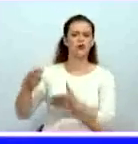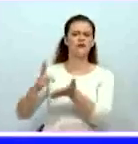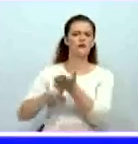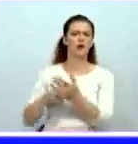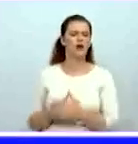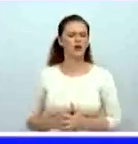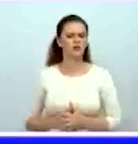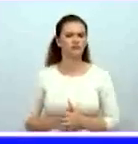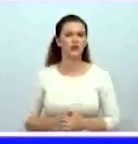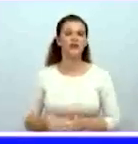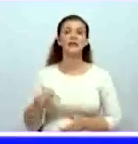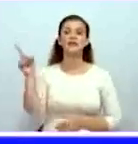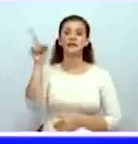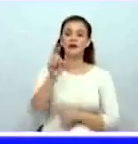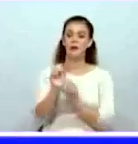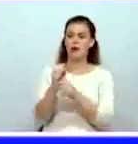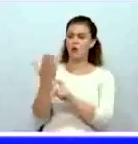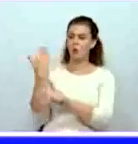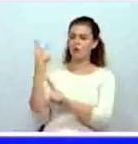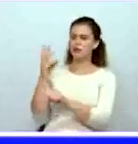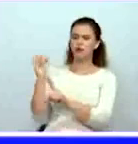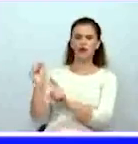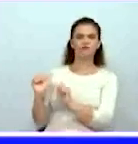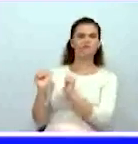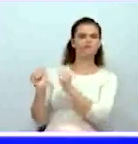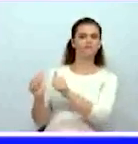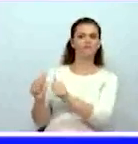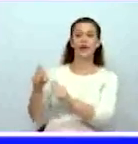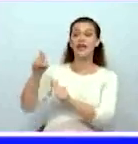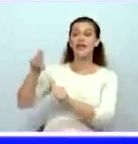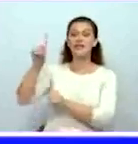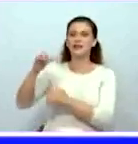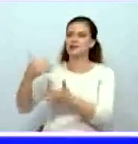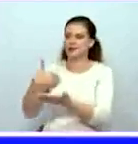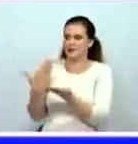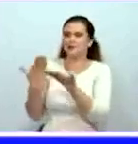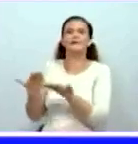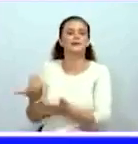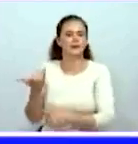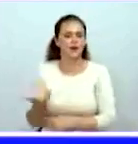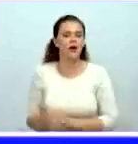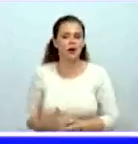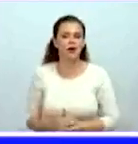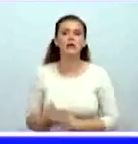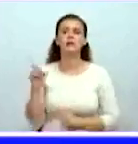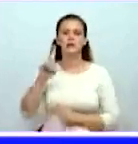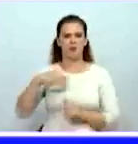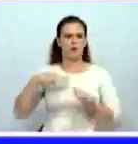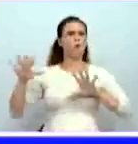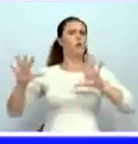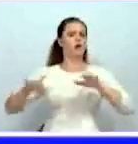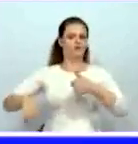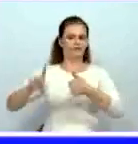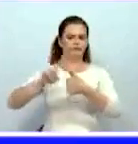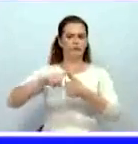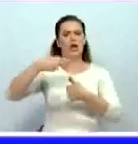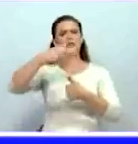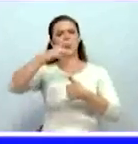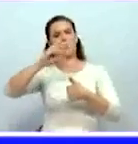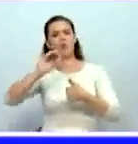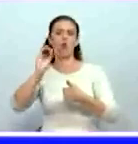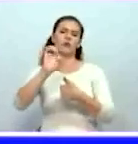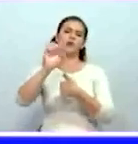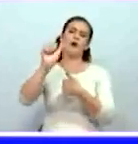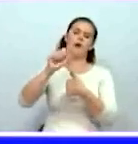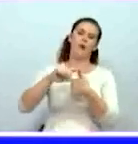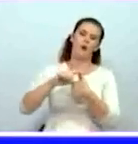fichajes. Saprissa los hizo hace 6 meses. Lo que necesitaba Saprissa ya lo tiene. Saprissa tiene portero. Sea Chamorro o sea Esteban